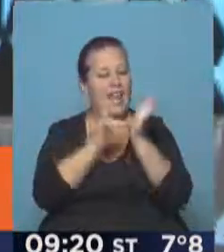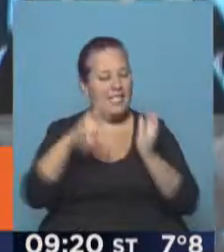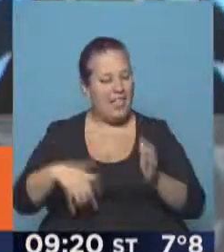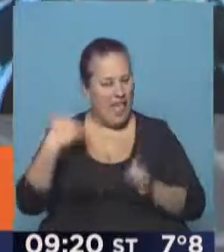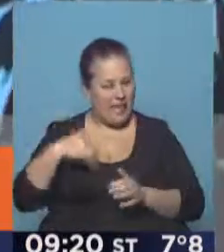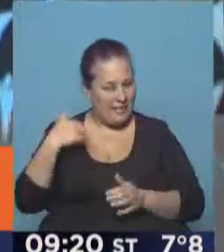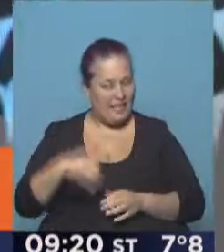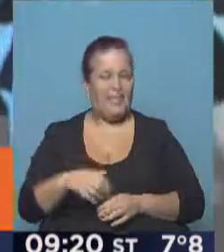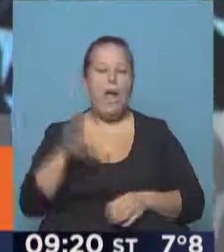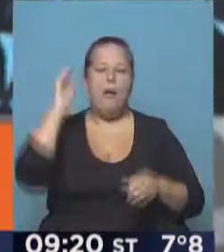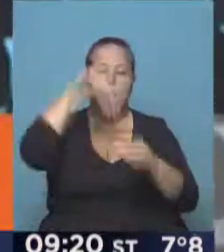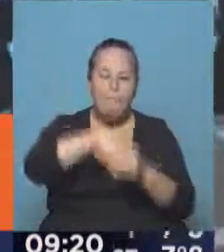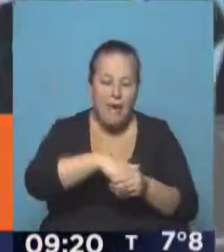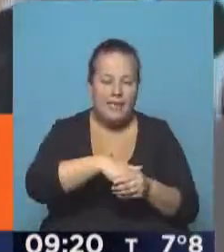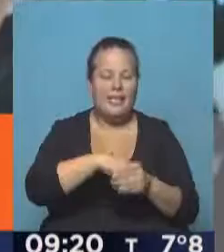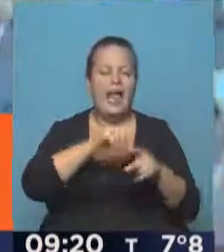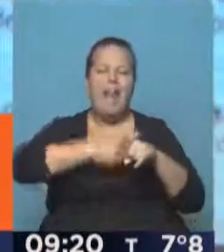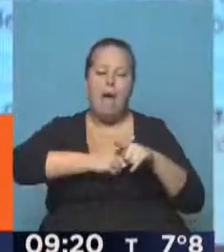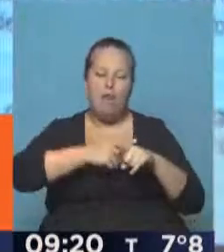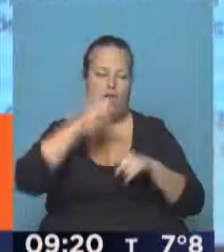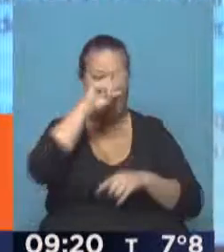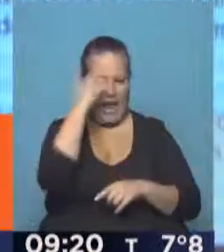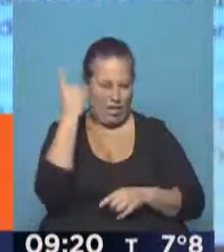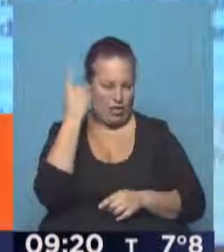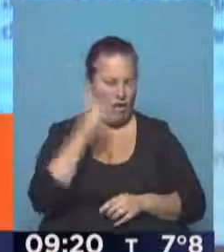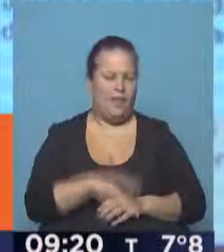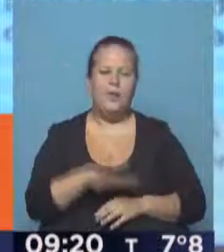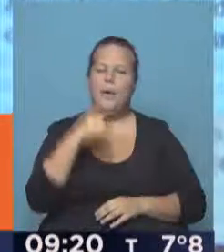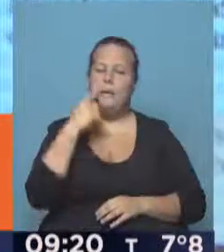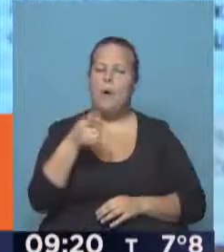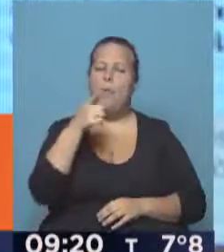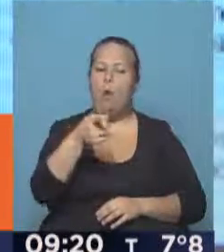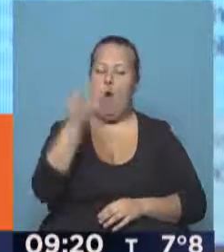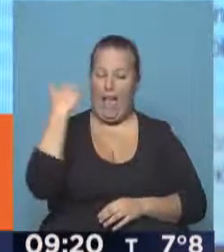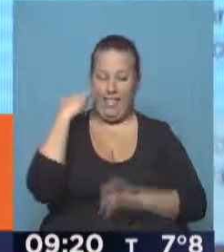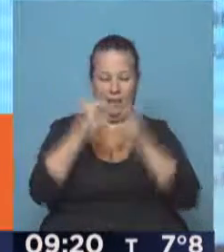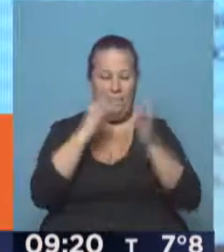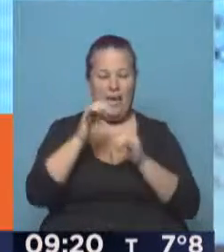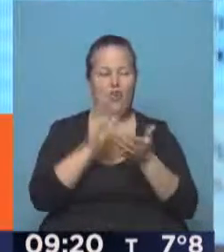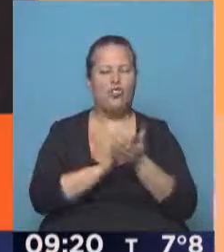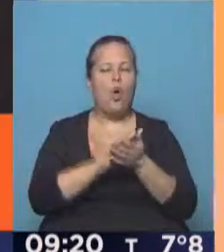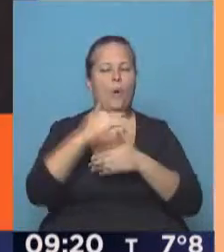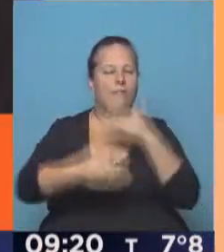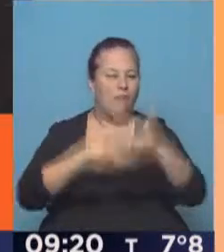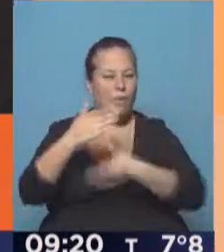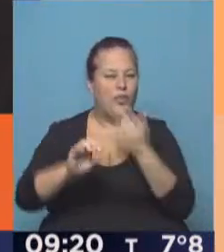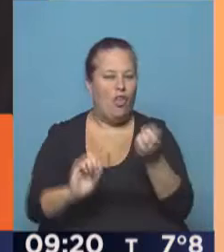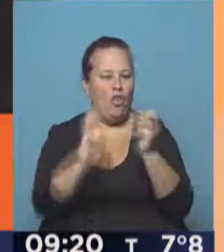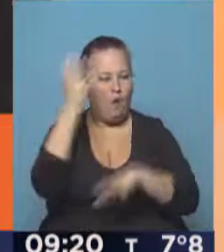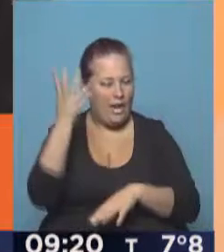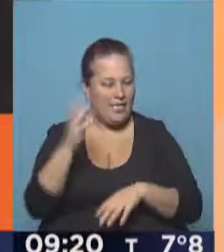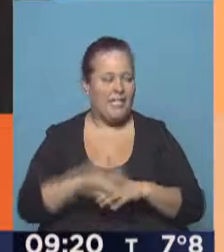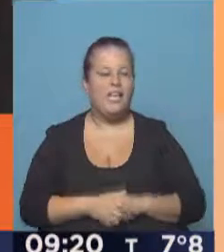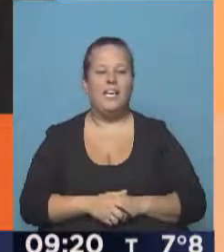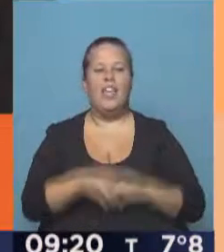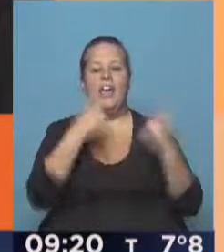argentina intervenir en la política nacional. Santiago, usted hacía referencia recién a este proceso de modernización